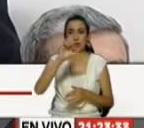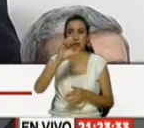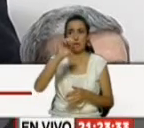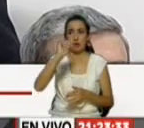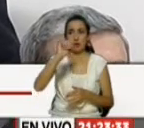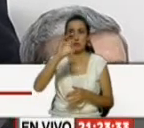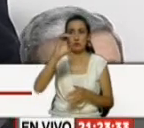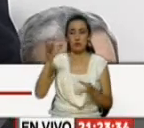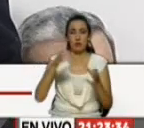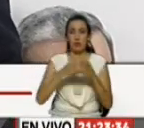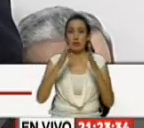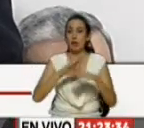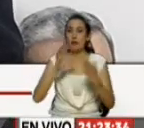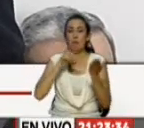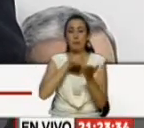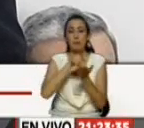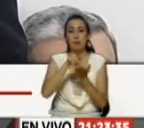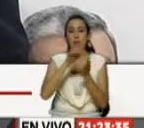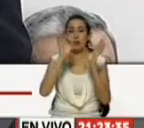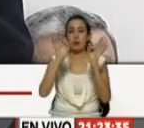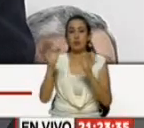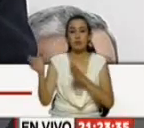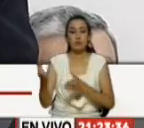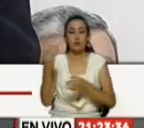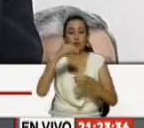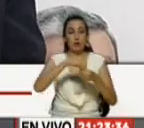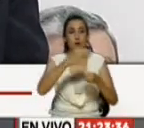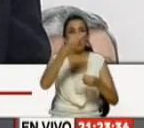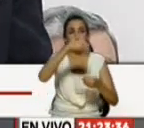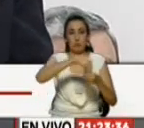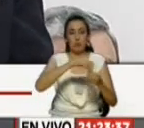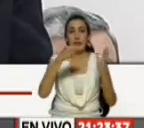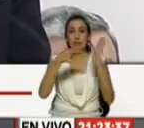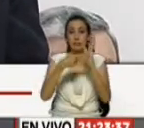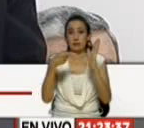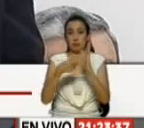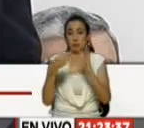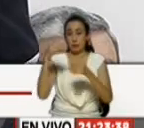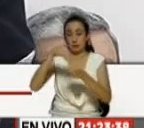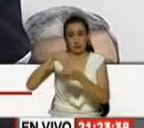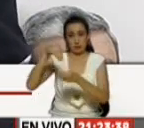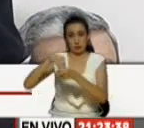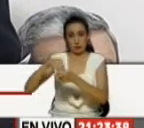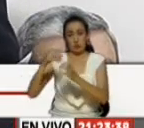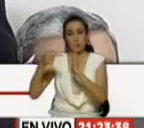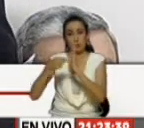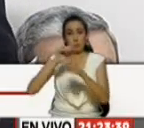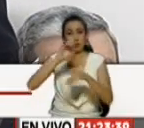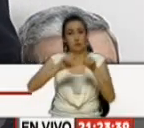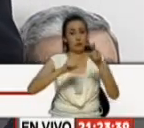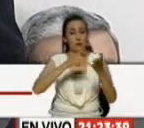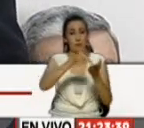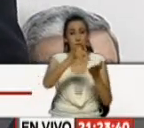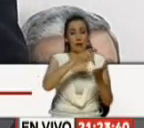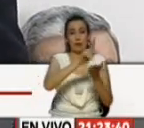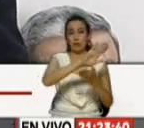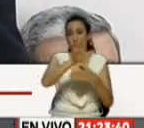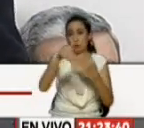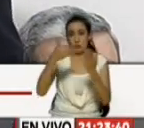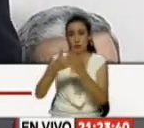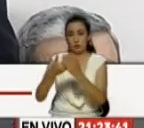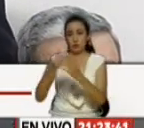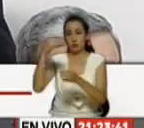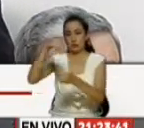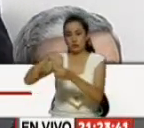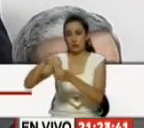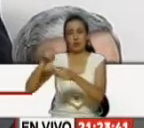pago oportuno de las asignaciones que se recauda del impuesto destinado a financiar este sistema de salud, como por la contraprestación por